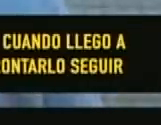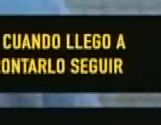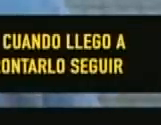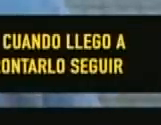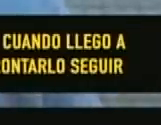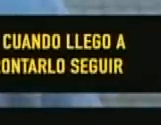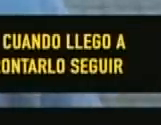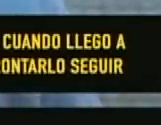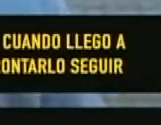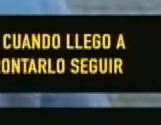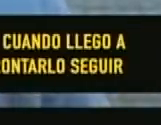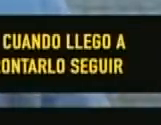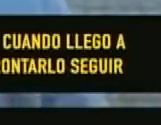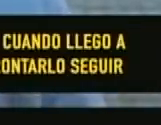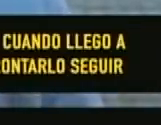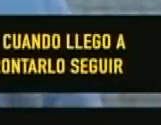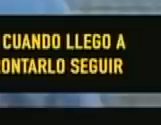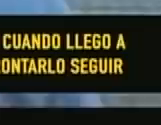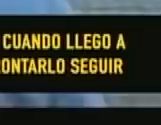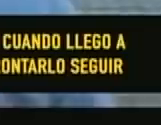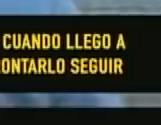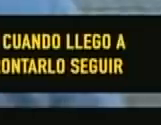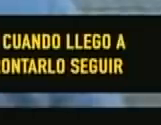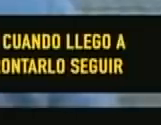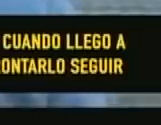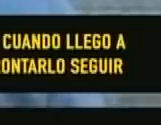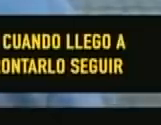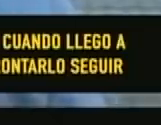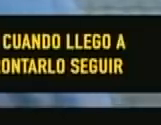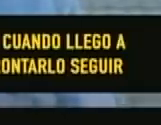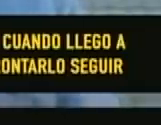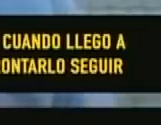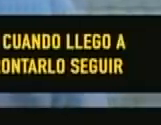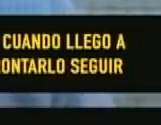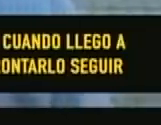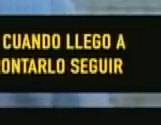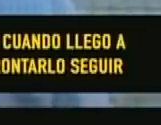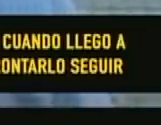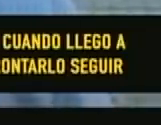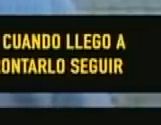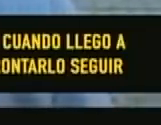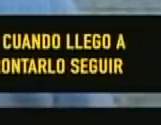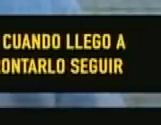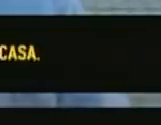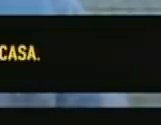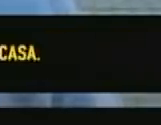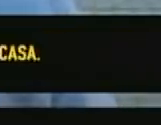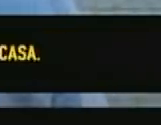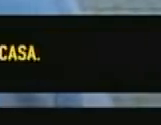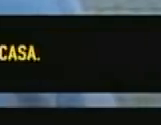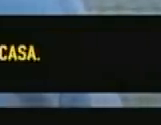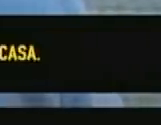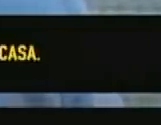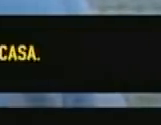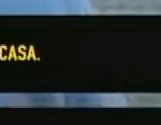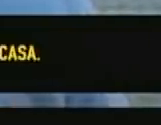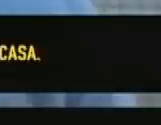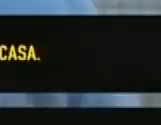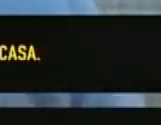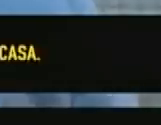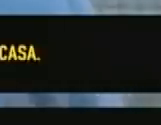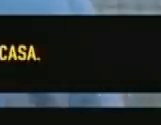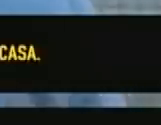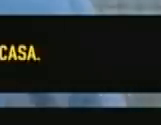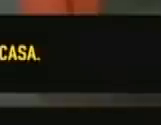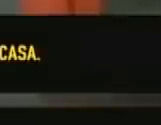de contagiar a mi familia cuando llego a mi casa, a mis hijos. Pero más que nada, bueno, hay que afrontarlo, seguir trabajando para